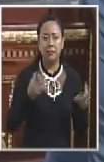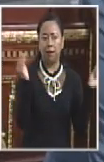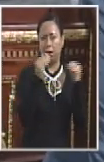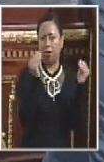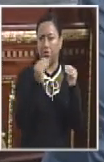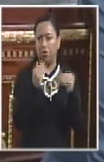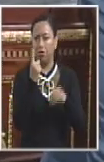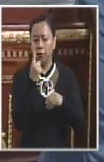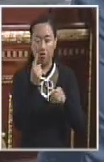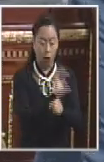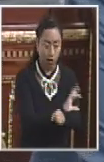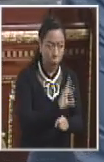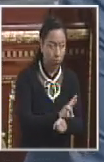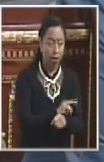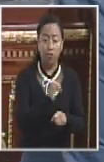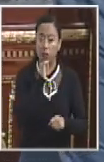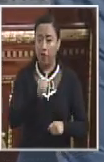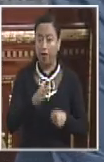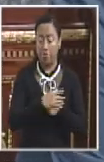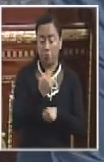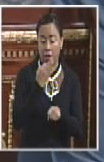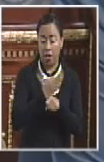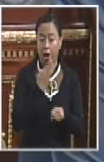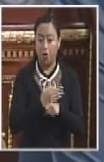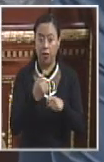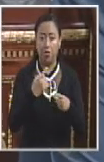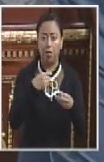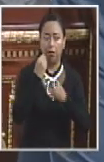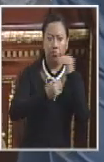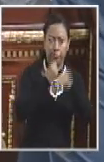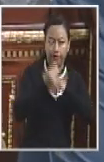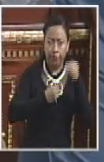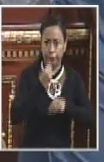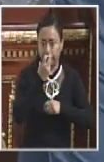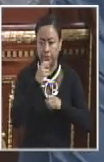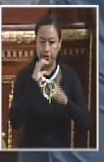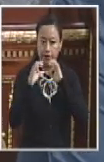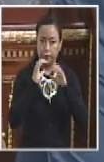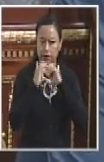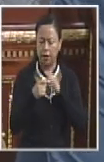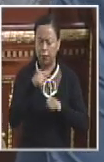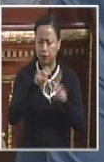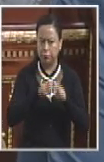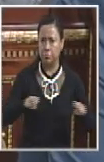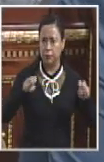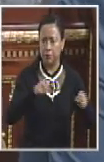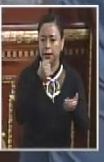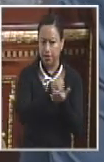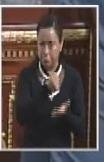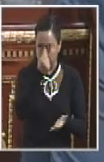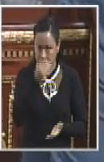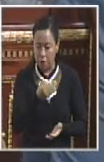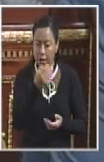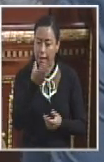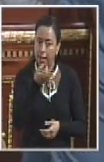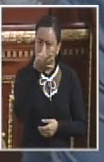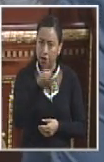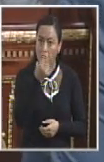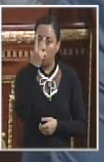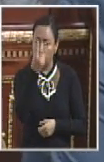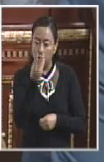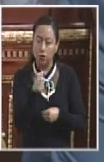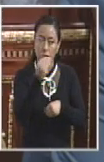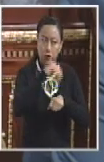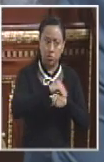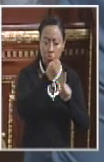discutiendo el comunicado. El Pleno ha concedido, hasta donde yo recuerdo, 2 incorporaciones al orden del